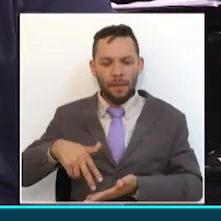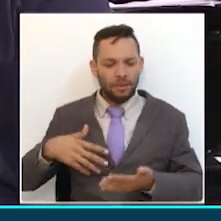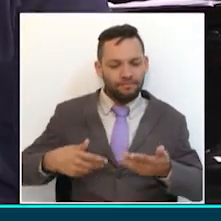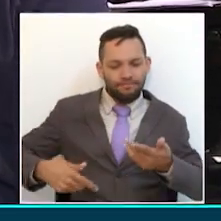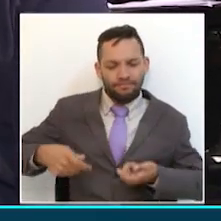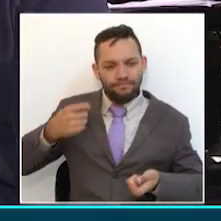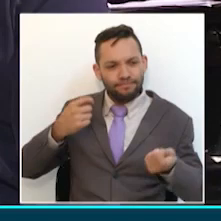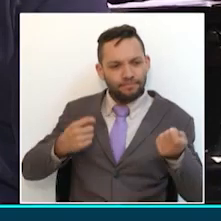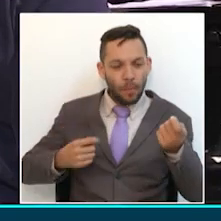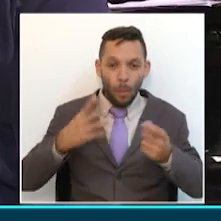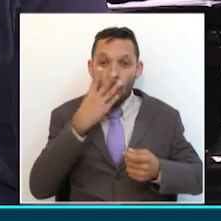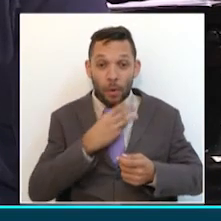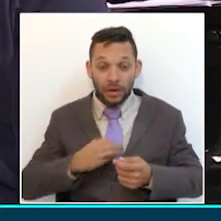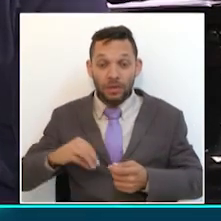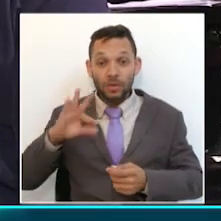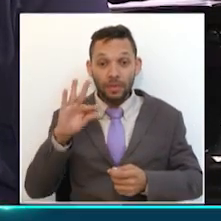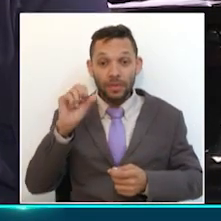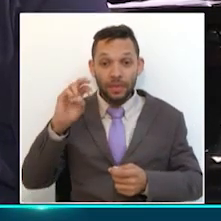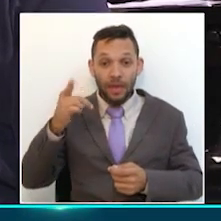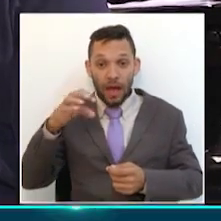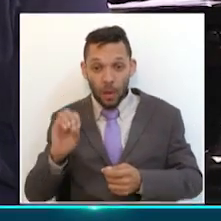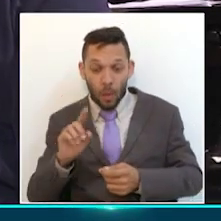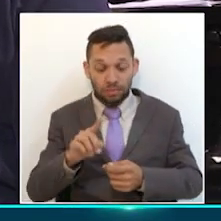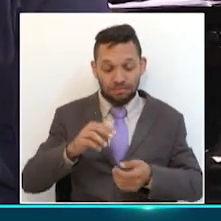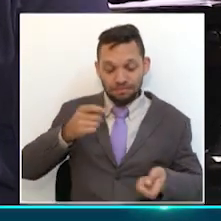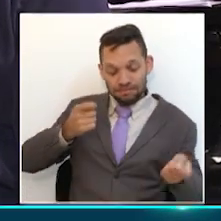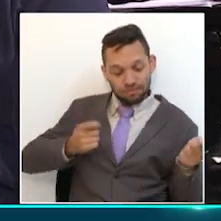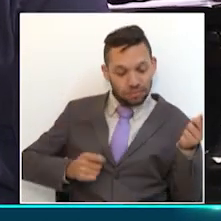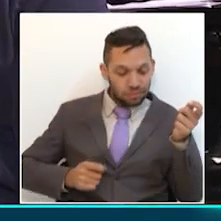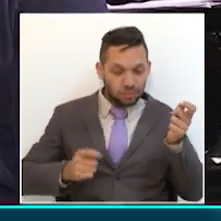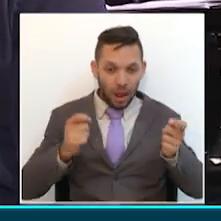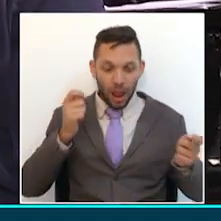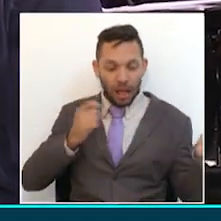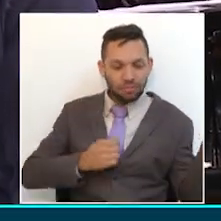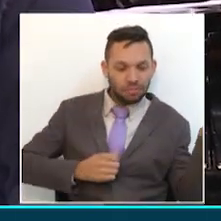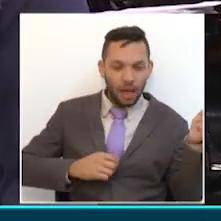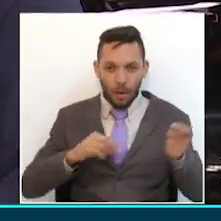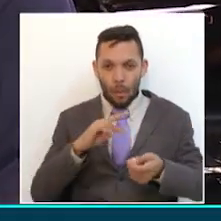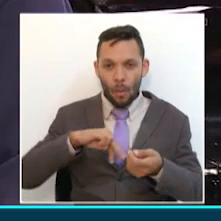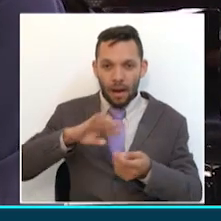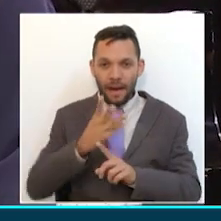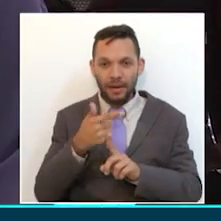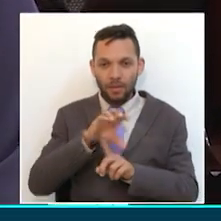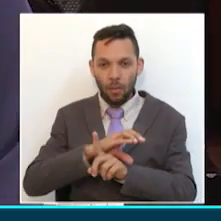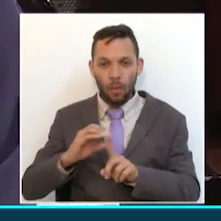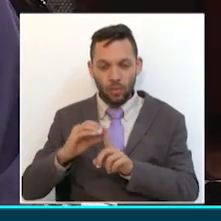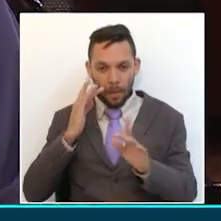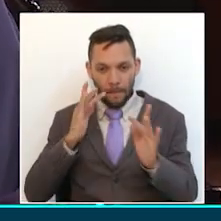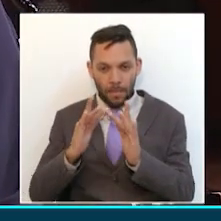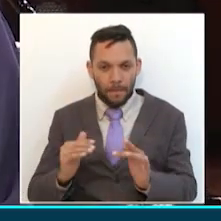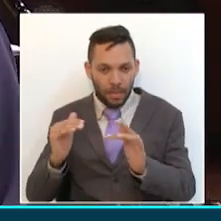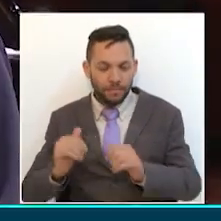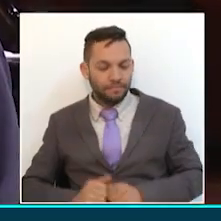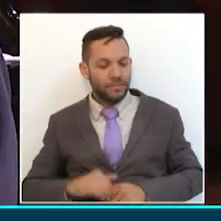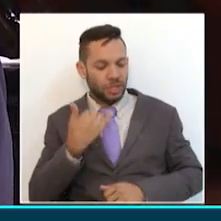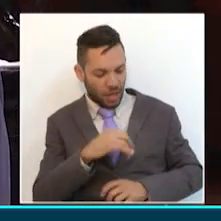los manizaleños la conozcan, teniendo en cuenta que es una ciudad que tiene mucha empatía con este género. Yo creo que la conocen, pero conocen